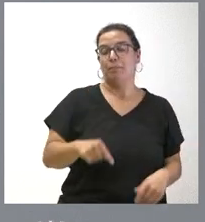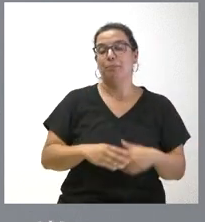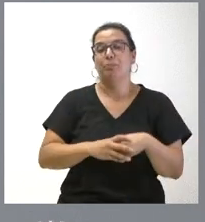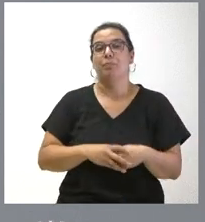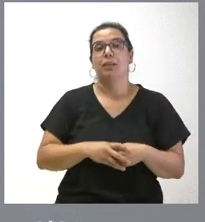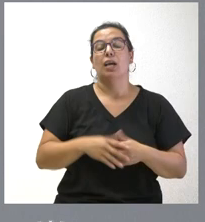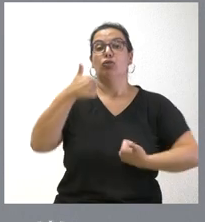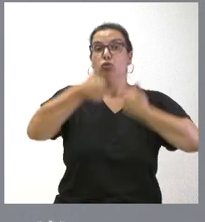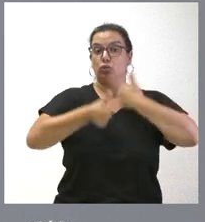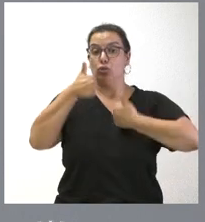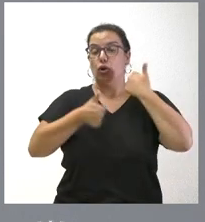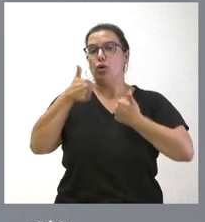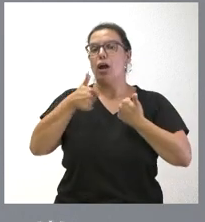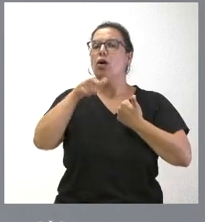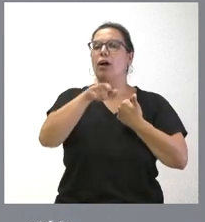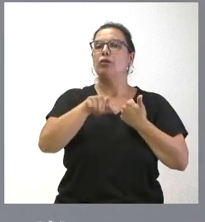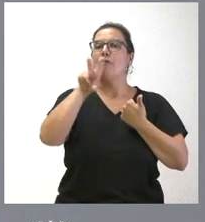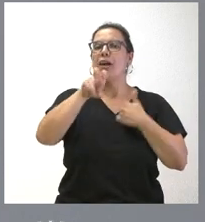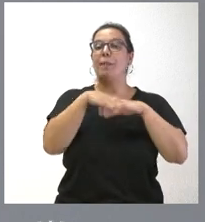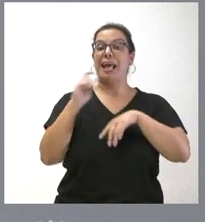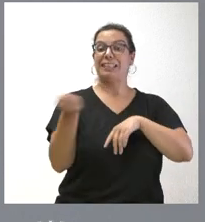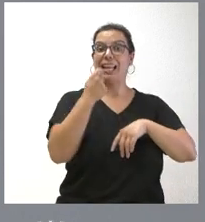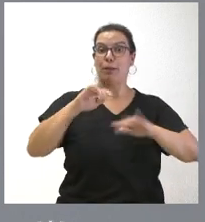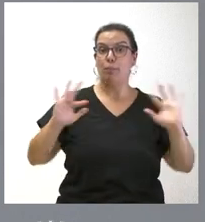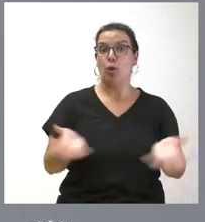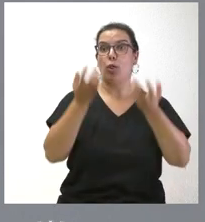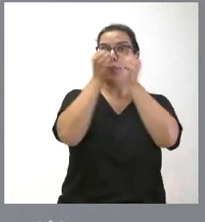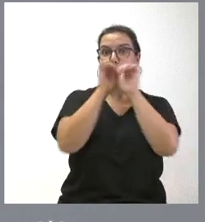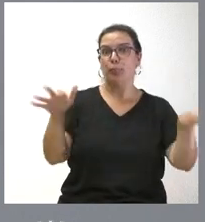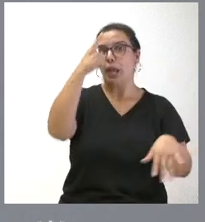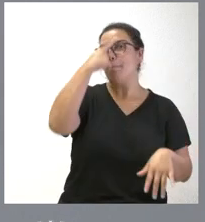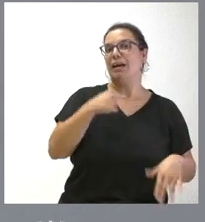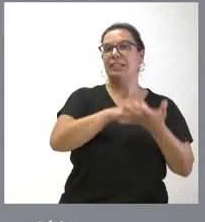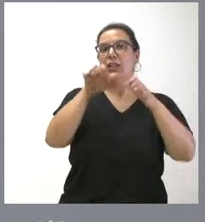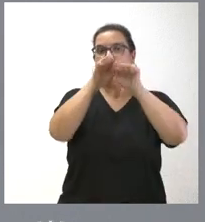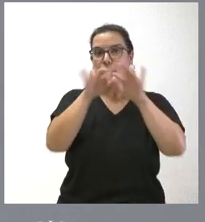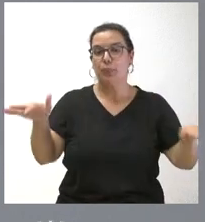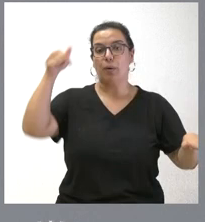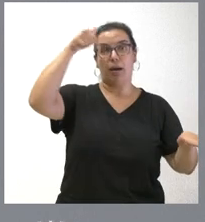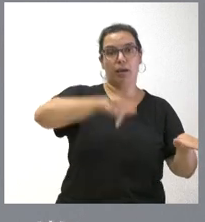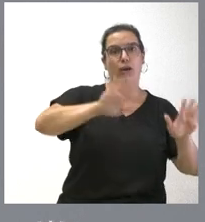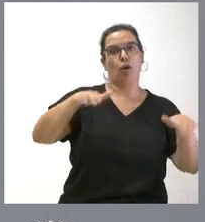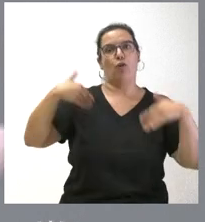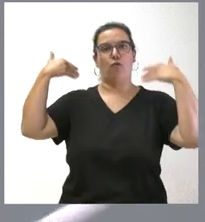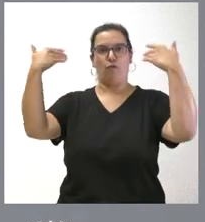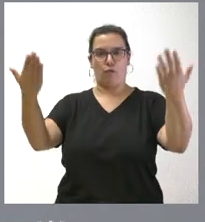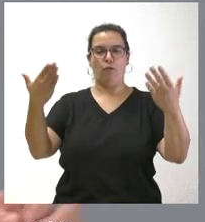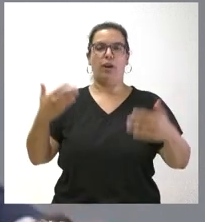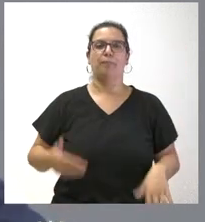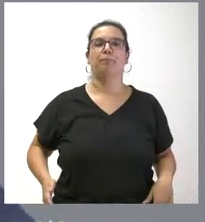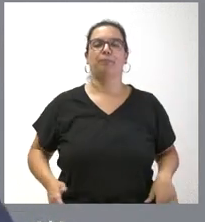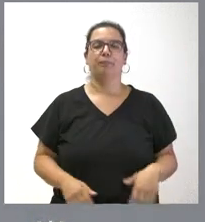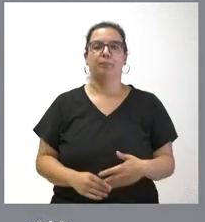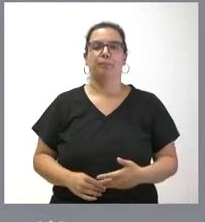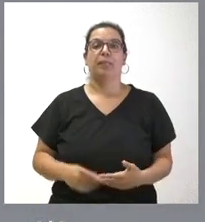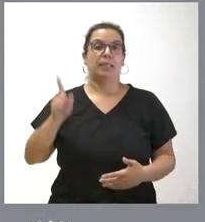son un medio de difusión del tenis y de promoción de la imagen de Castilla y león tanto dentro como fuera de nuestra comunidad Autónoma